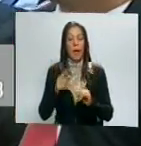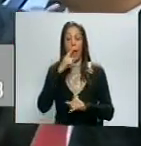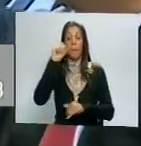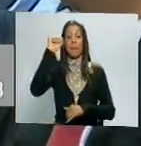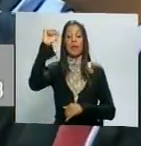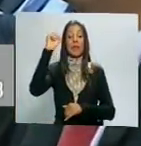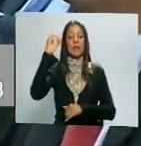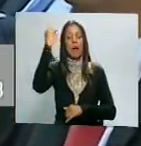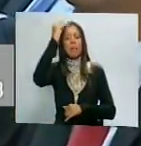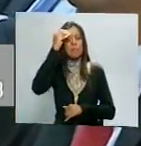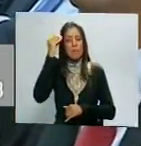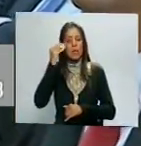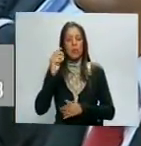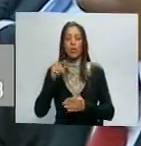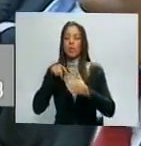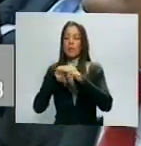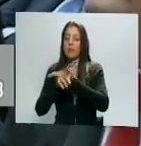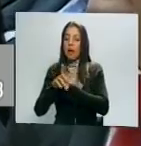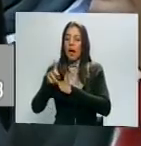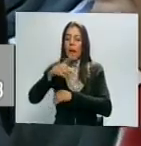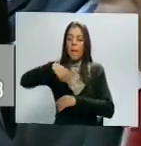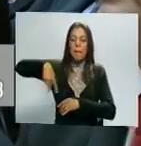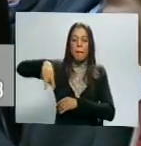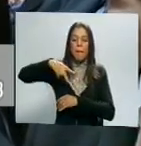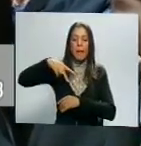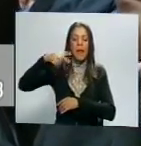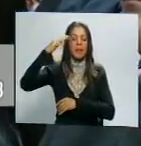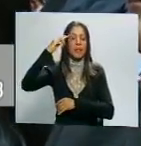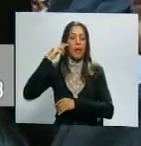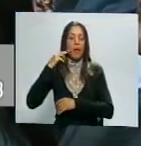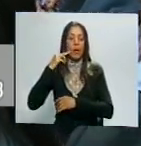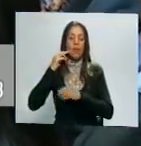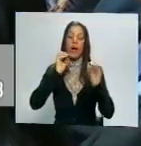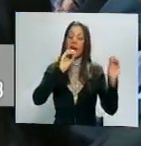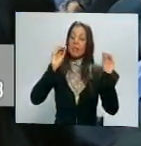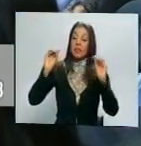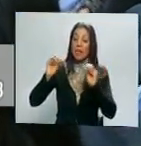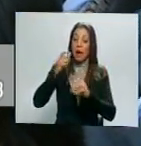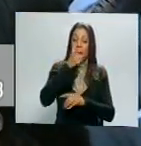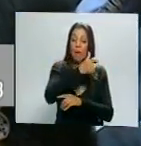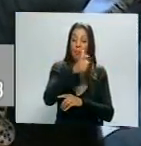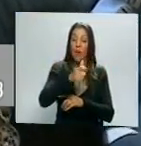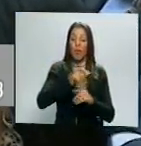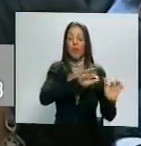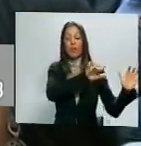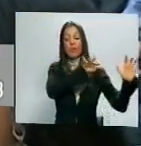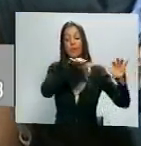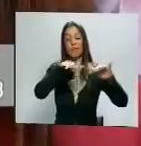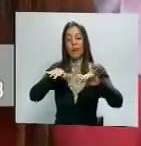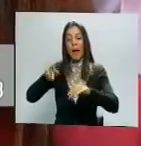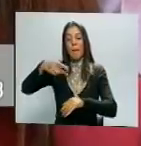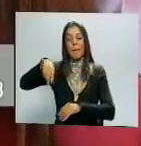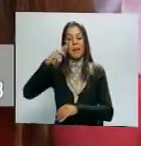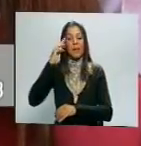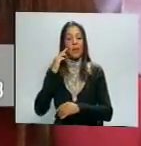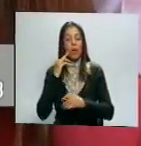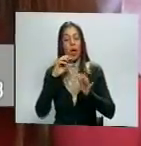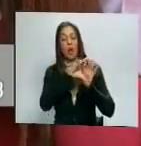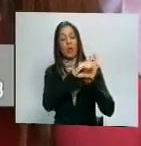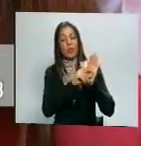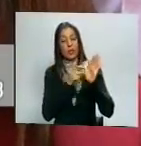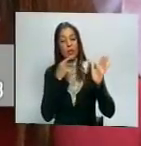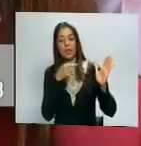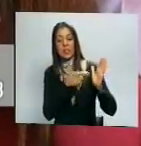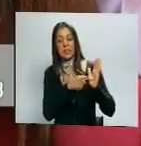su memoria en cuenta en la Plaza Bolívar, ¿te acuerdas? Convocar a todo el pueblo frente a la Plaza Bolívar. Porque la Constitución establece que el